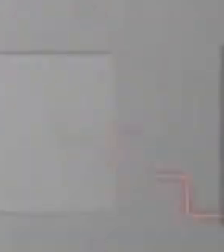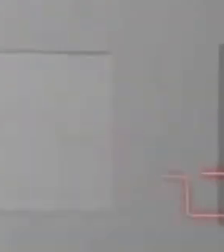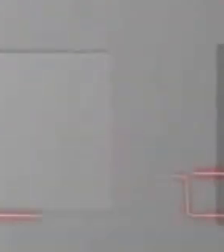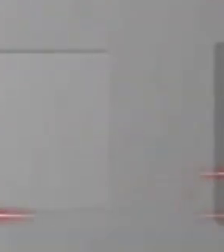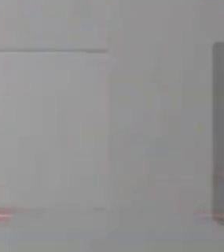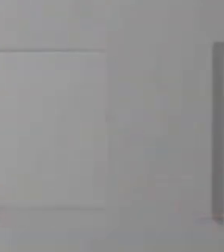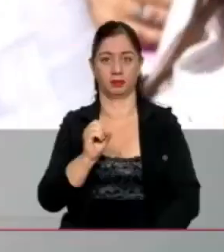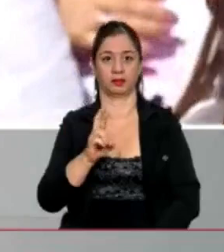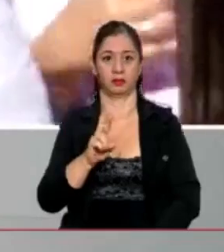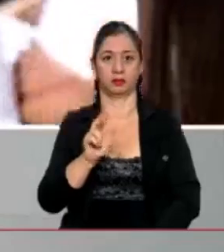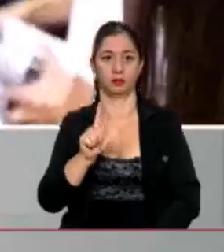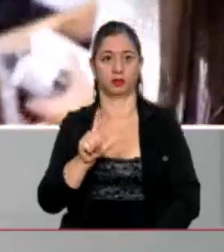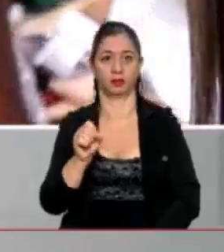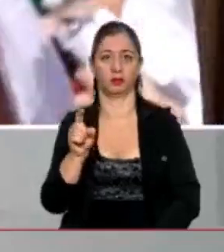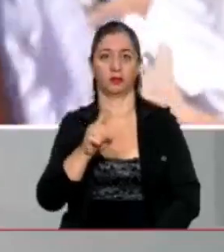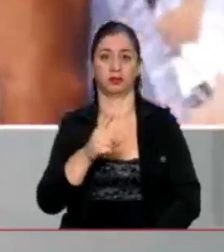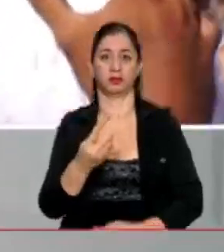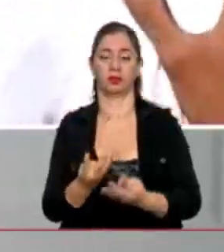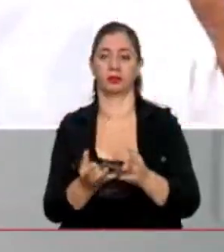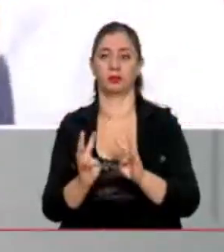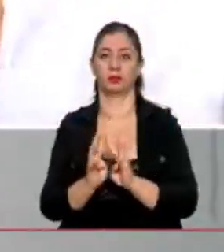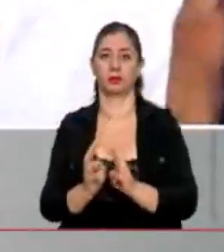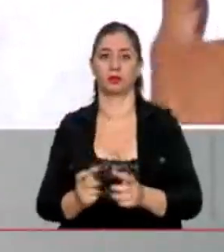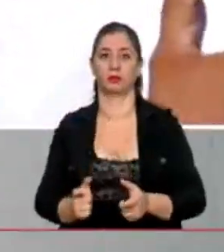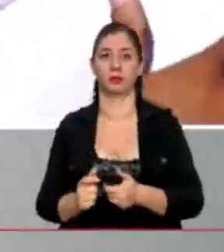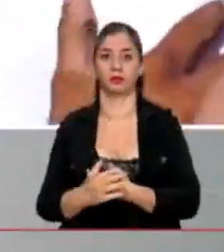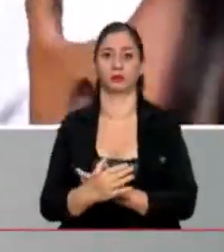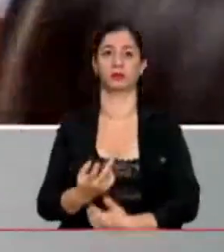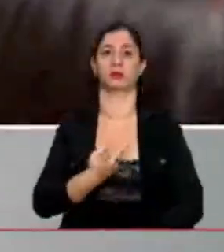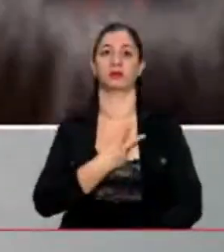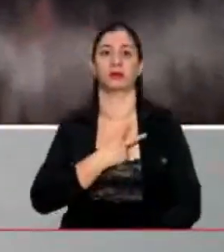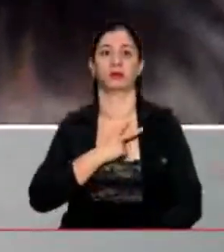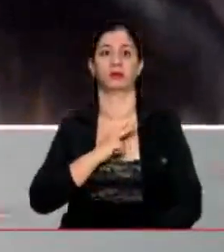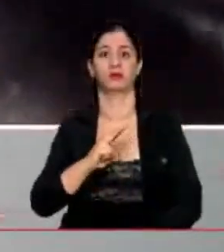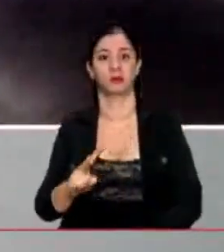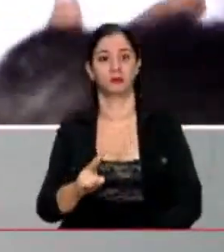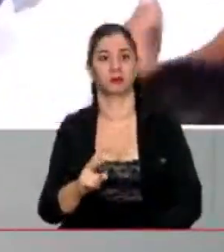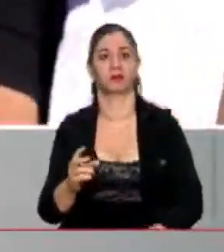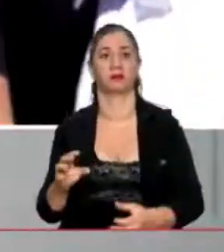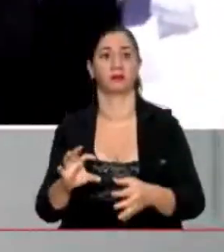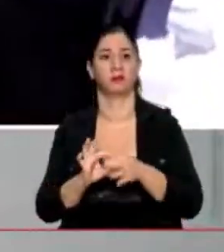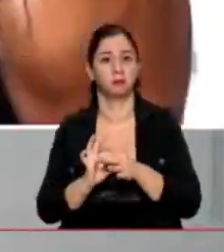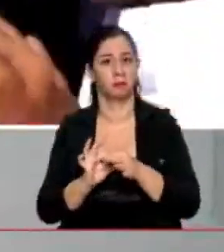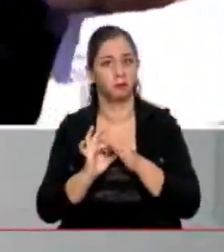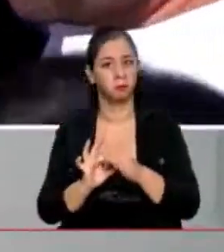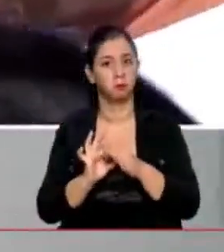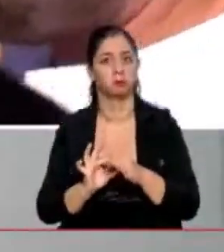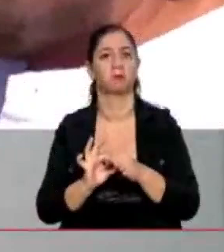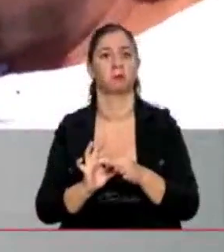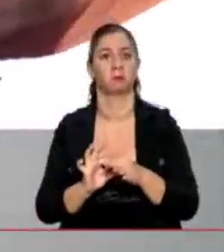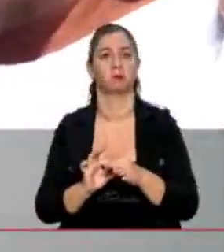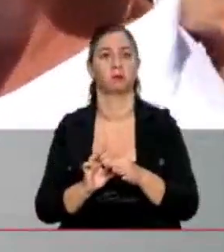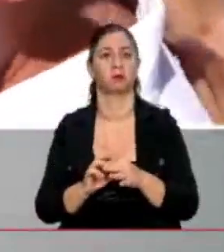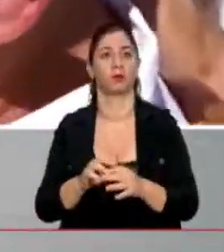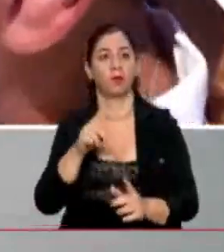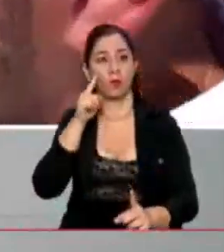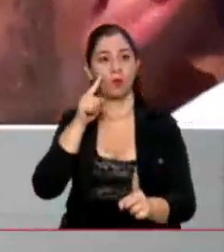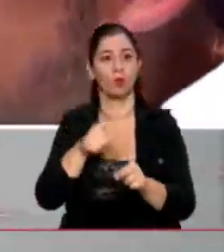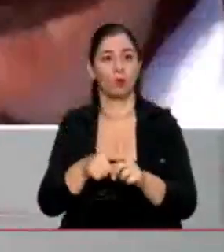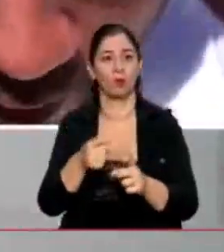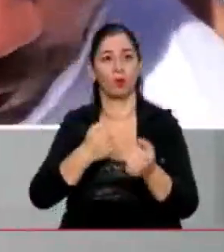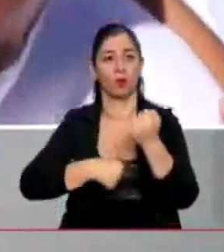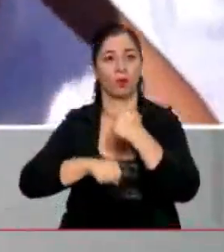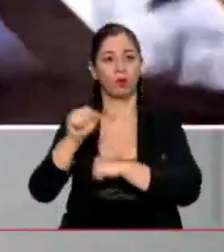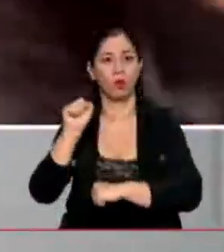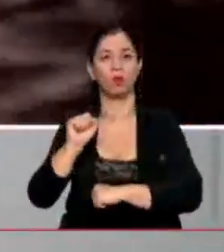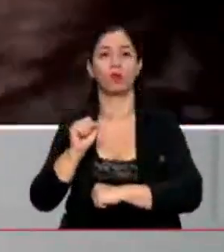López, quien inscribió su aspiración a la Asamblea del Departamento del Valle del Cauca. Son compañeros de fórmula, busca obtener una curul en la